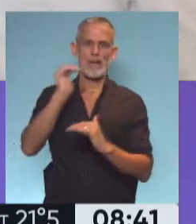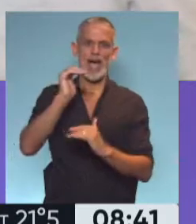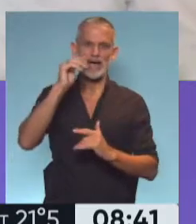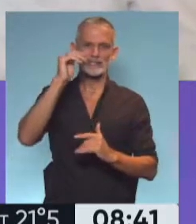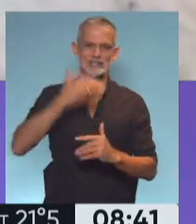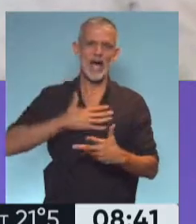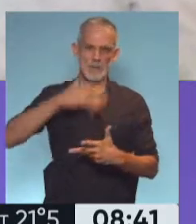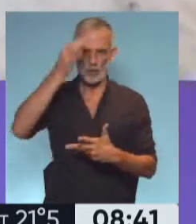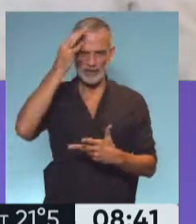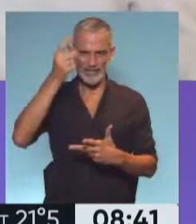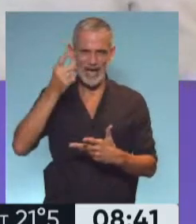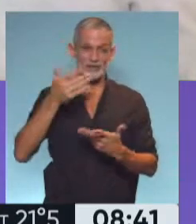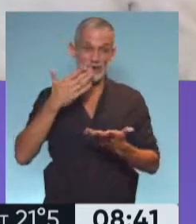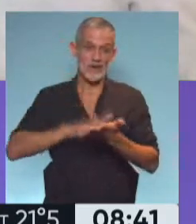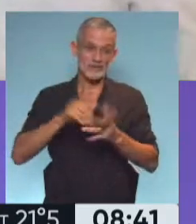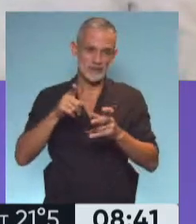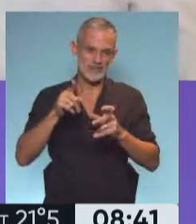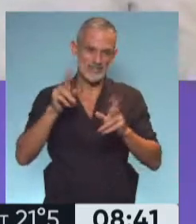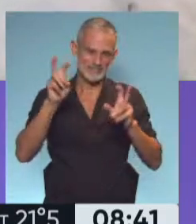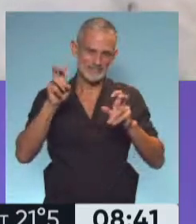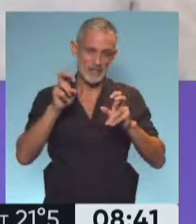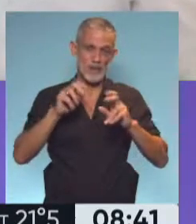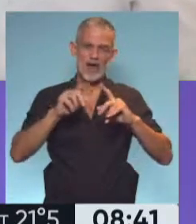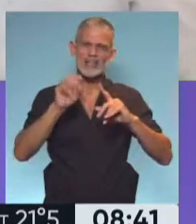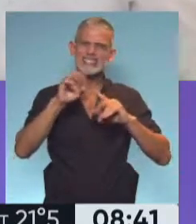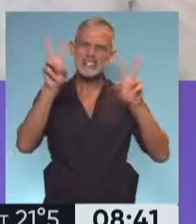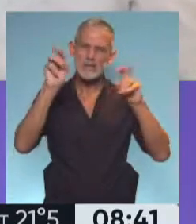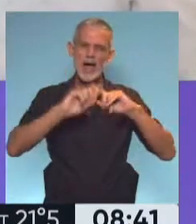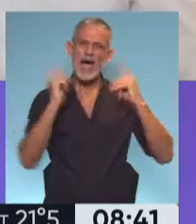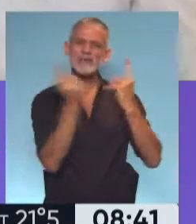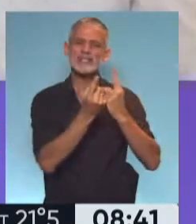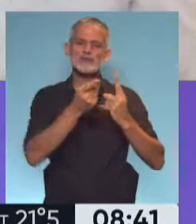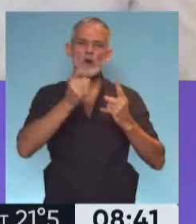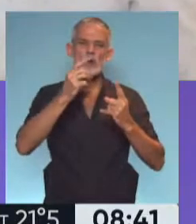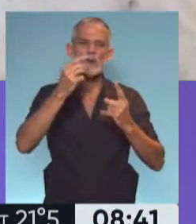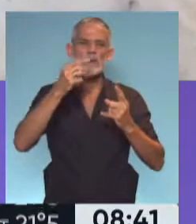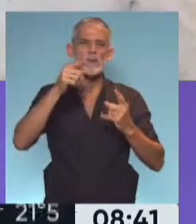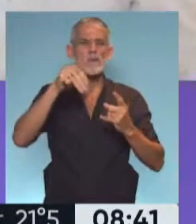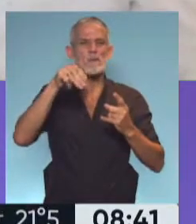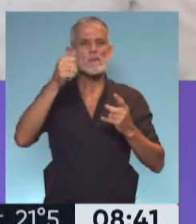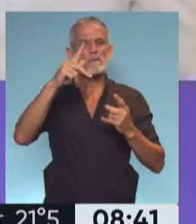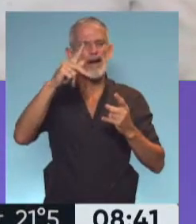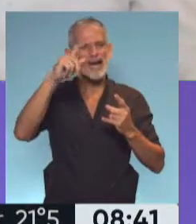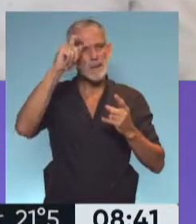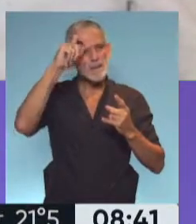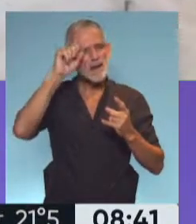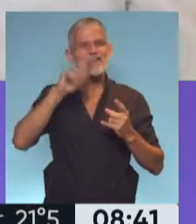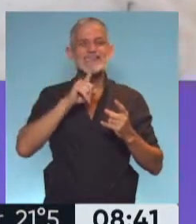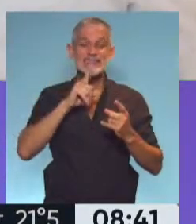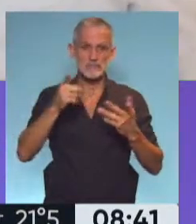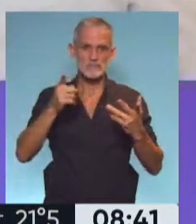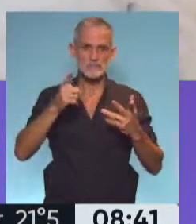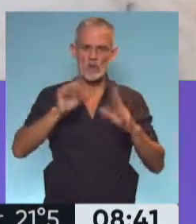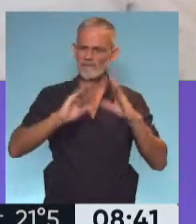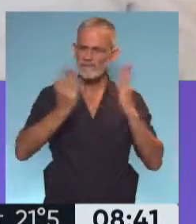Y vamos a hablar de teatro, vamos a hablar de Habitación Macbeth y tiene que ver con el Centro Cultural de la Cooperación, un